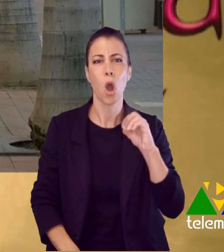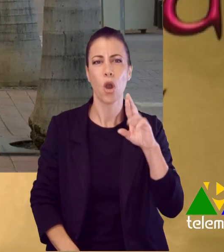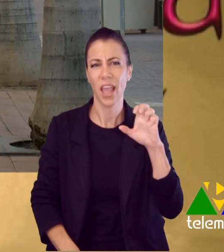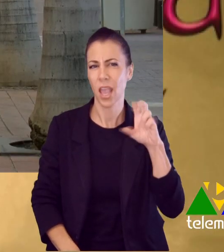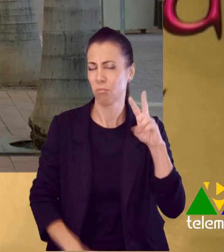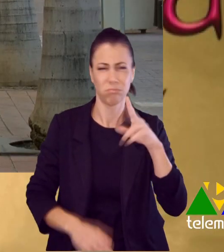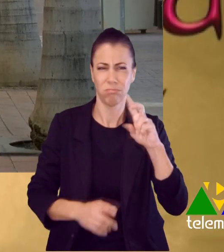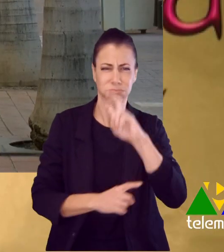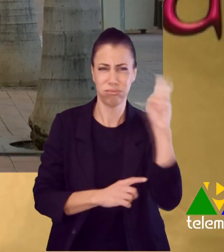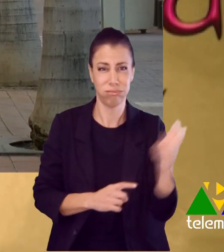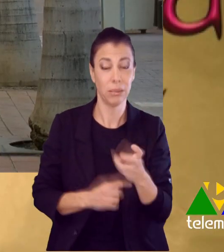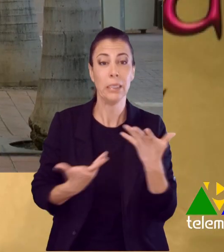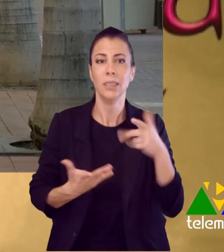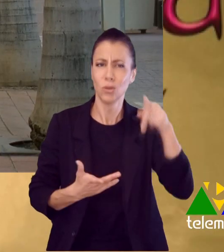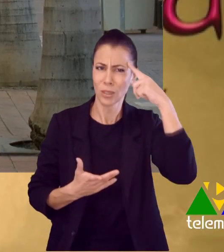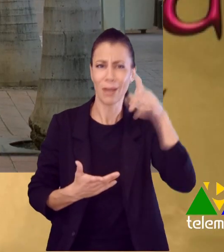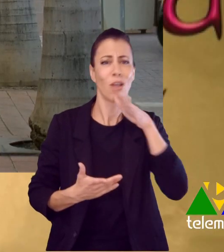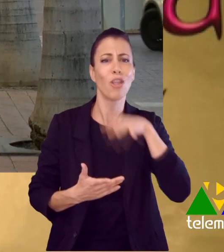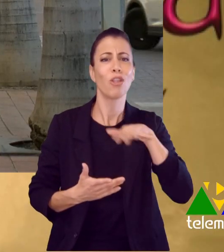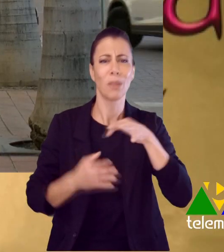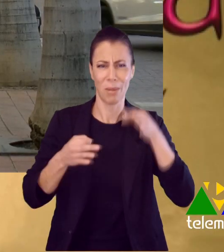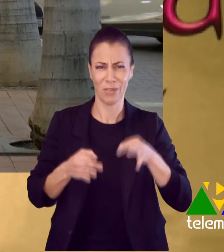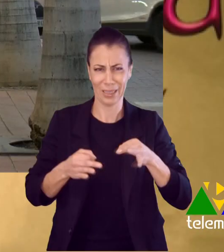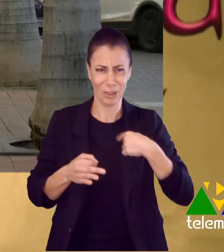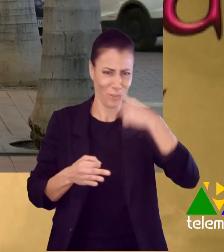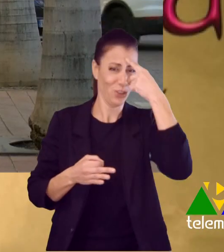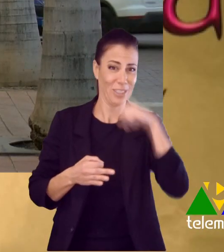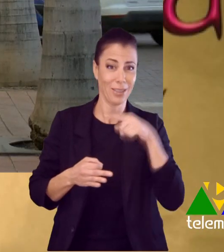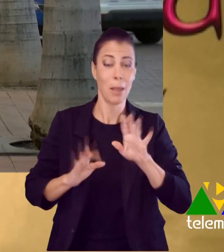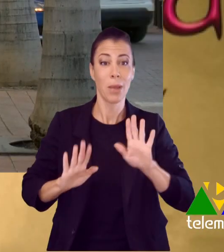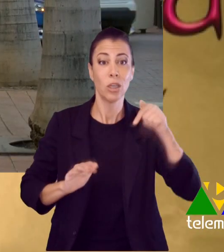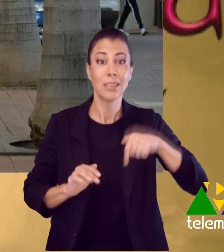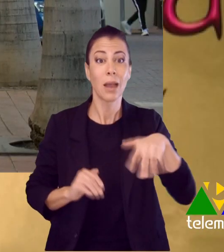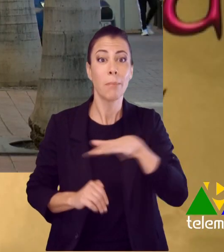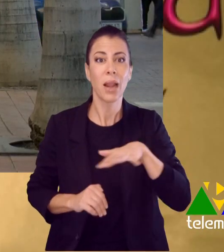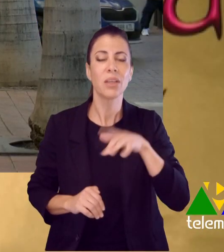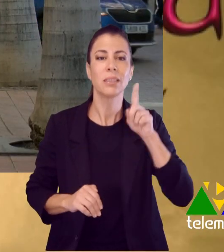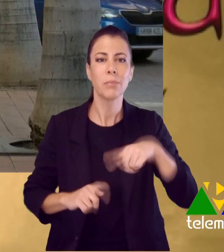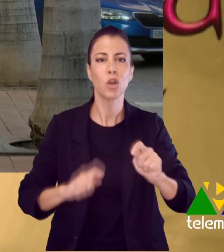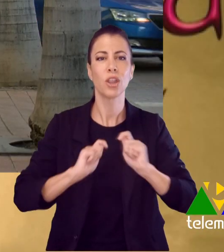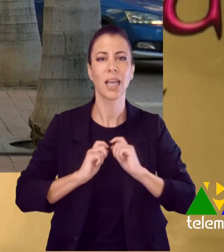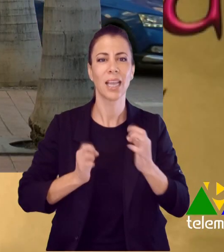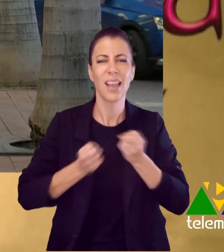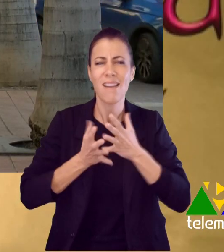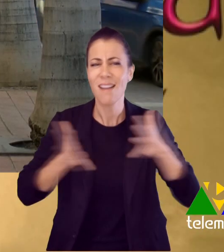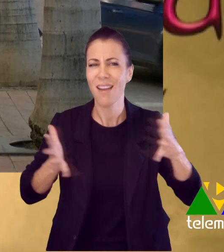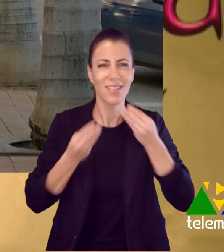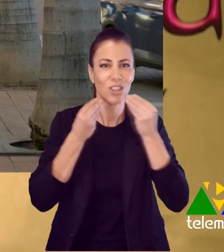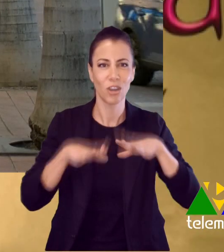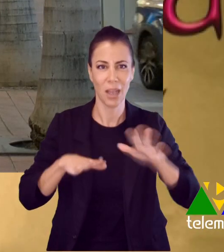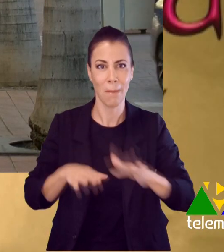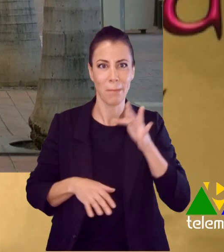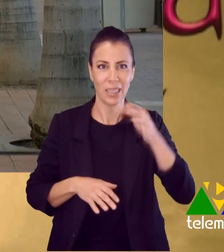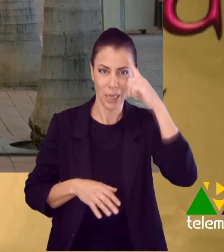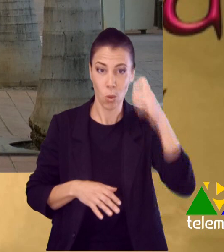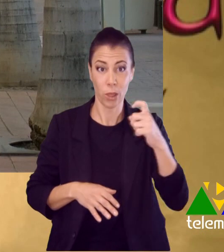fin, saben perfectamente dónde estamos ubicados. Y es que esta plaza pues también nos evoca grandes historias y grandes recuerdos.